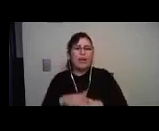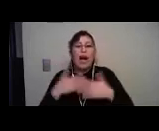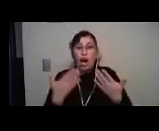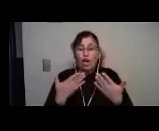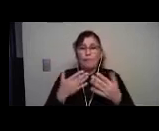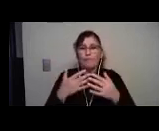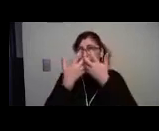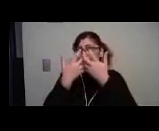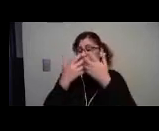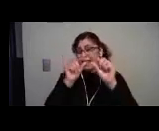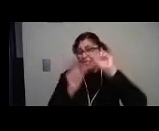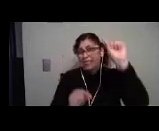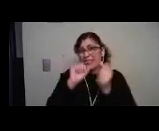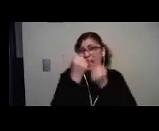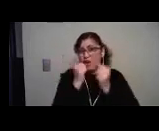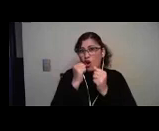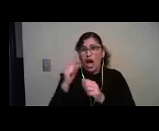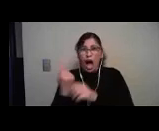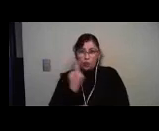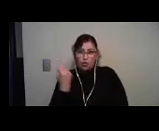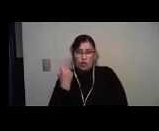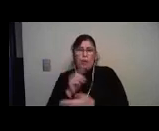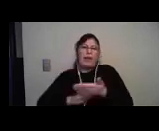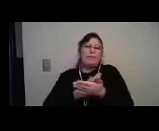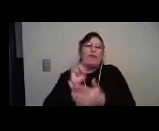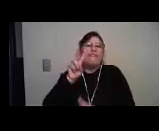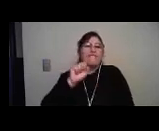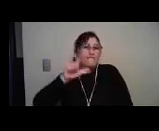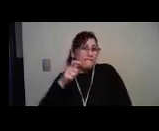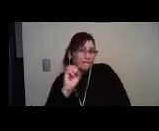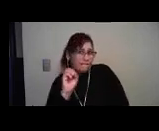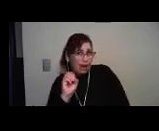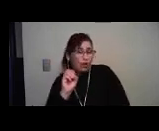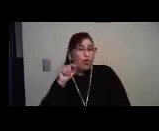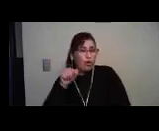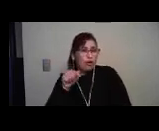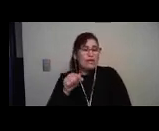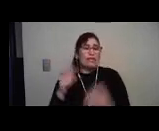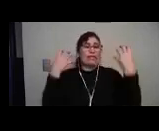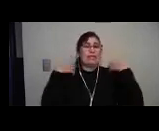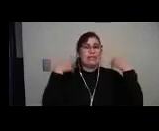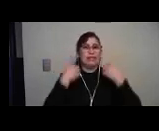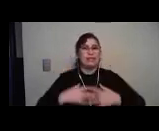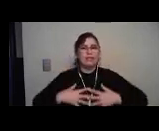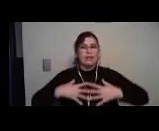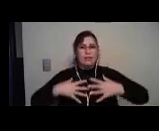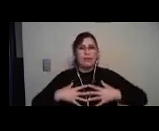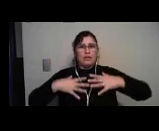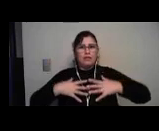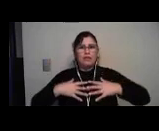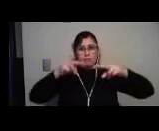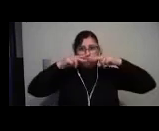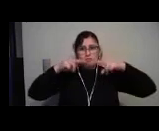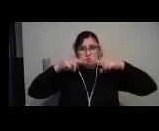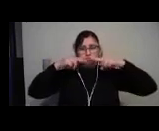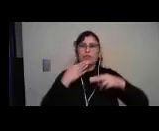que ver especialmente con el nervio vago, ¿cierto? Que tiene incumbencia en la frecuencia respiratoria y la presión arterial,